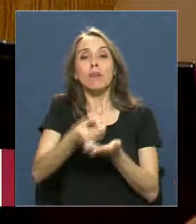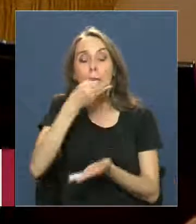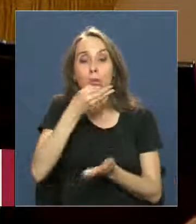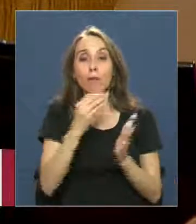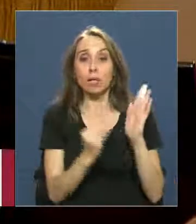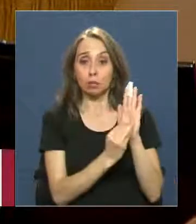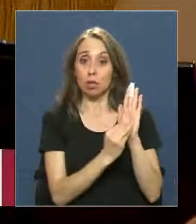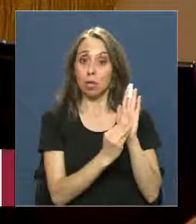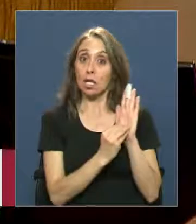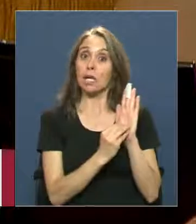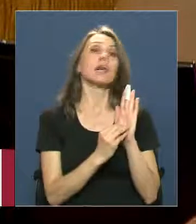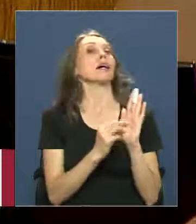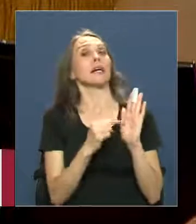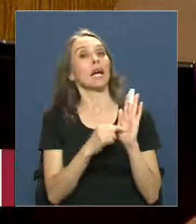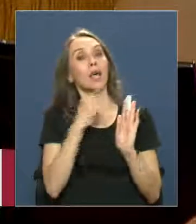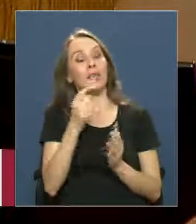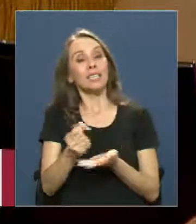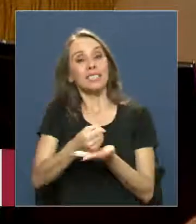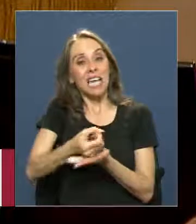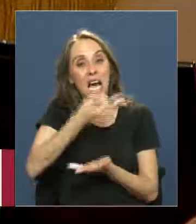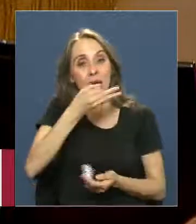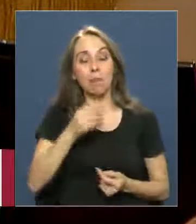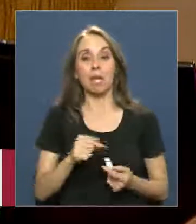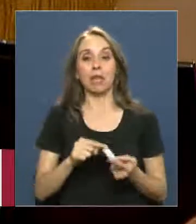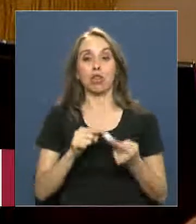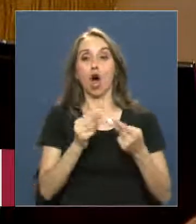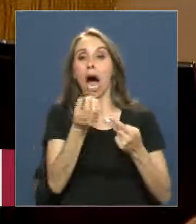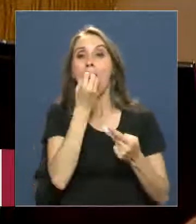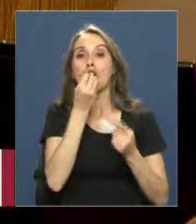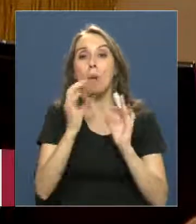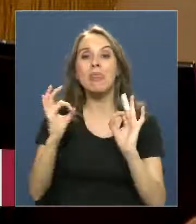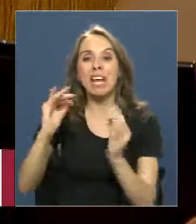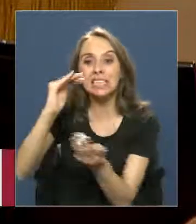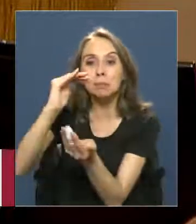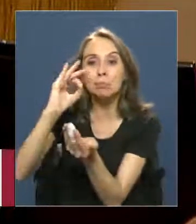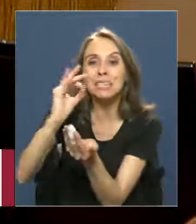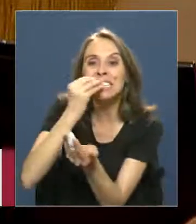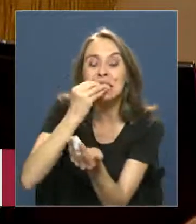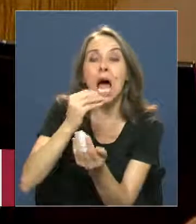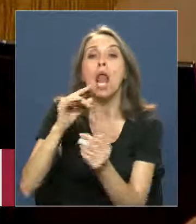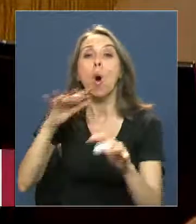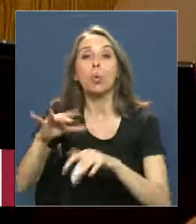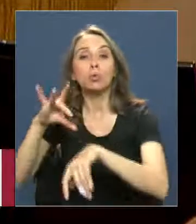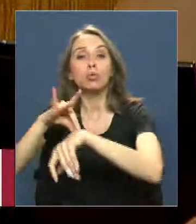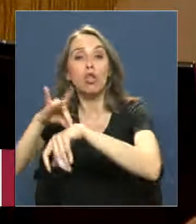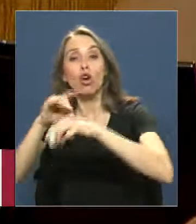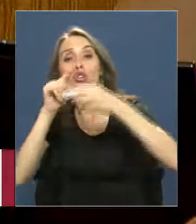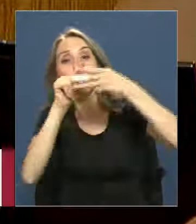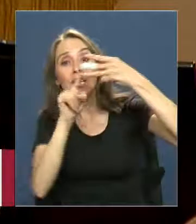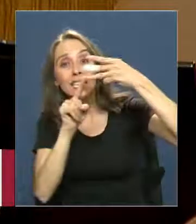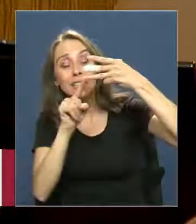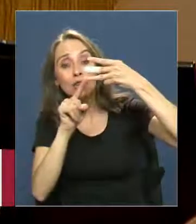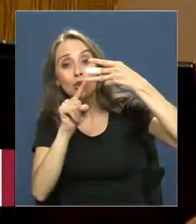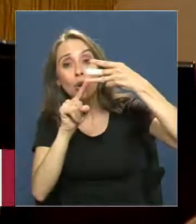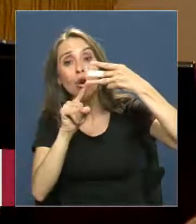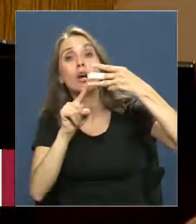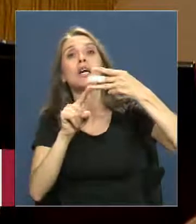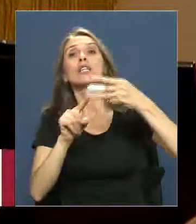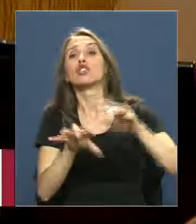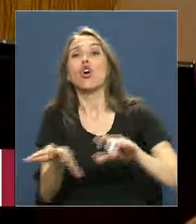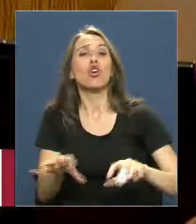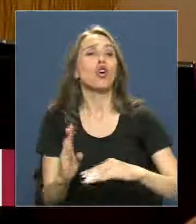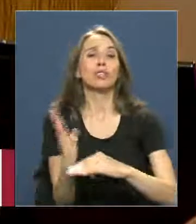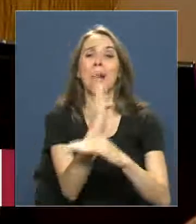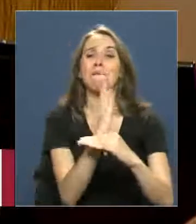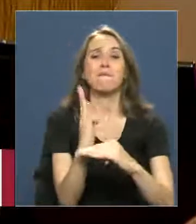que los medicamentos, alimentos especiales y elementos de uso médico serán considerados para todos los efectos bienes esenciales